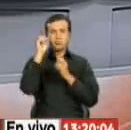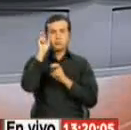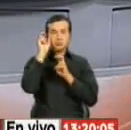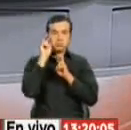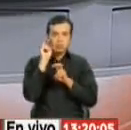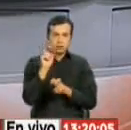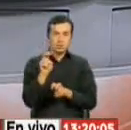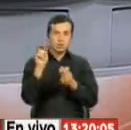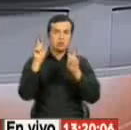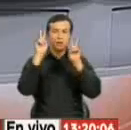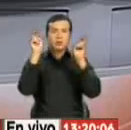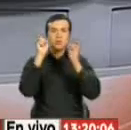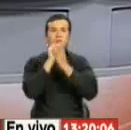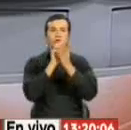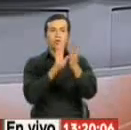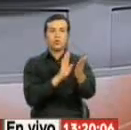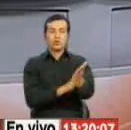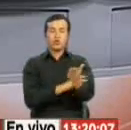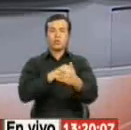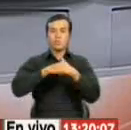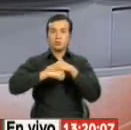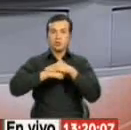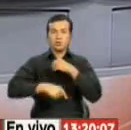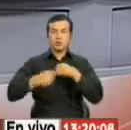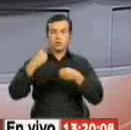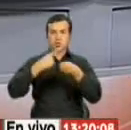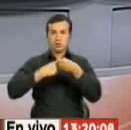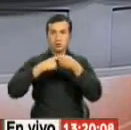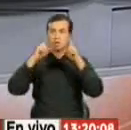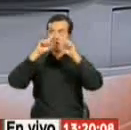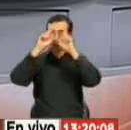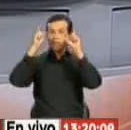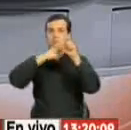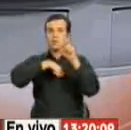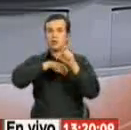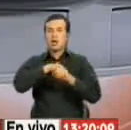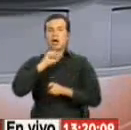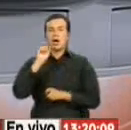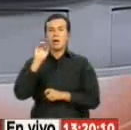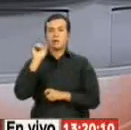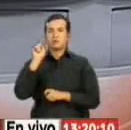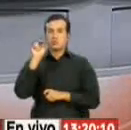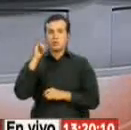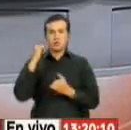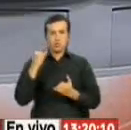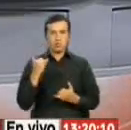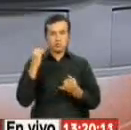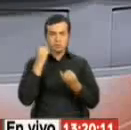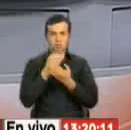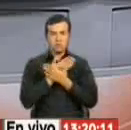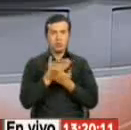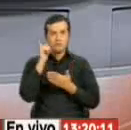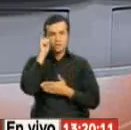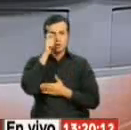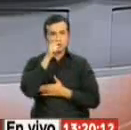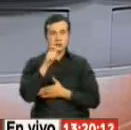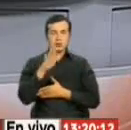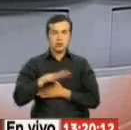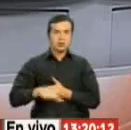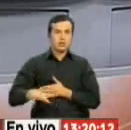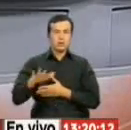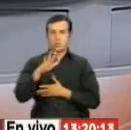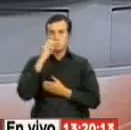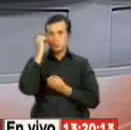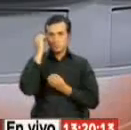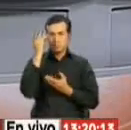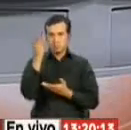previa sobre el proyecto metro de quito y el consorcio acciona odebrecht olga a velasco se encuentra en la fiscalía distrital y